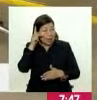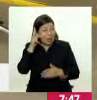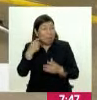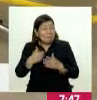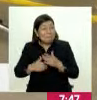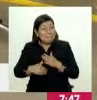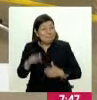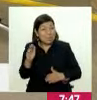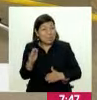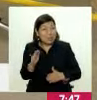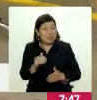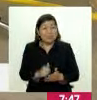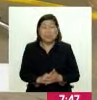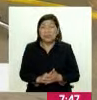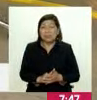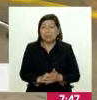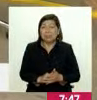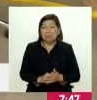pero